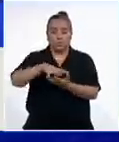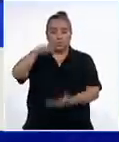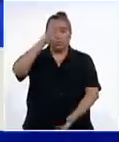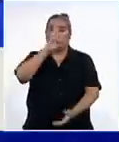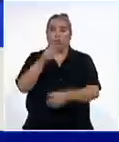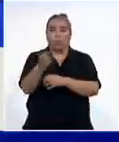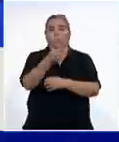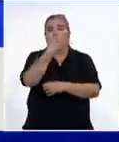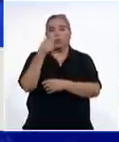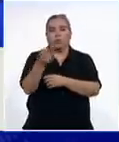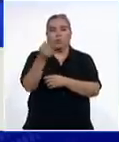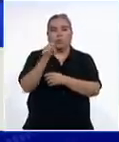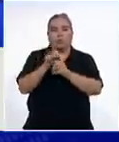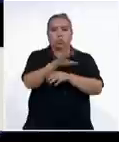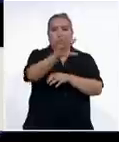más idóneo.